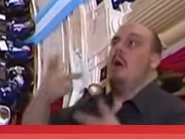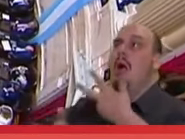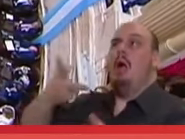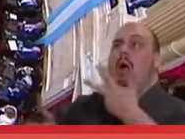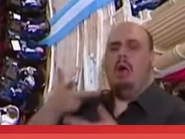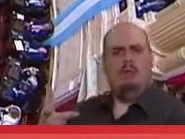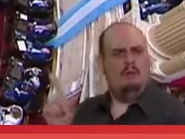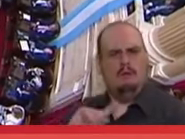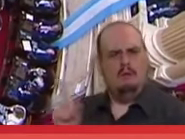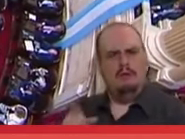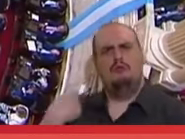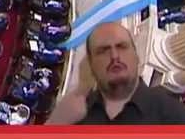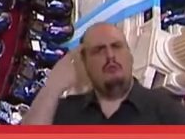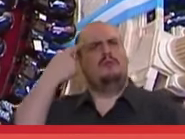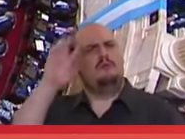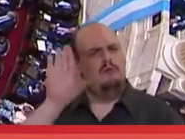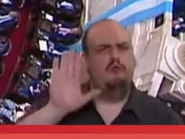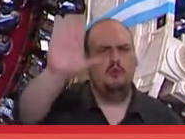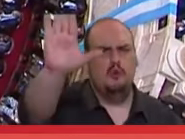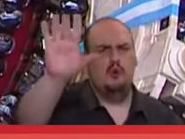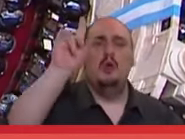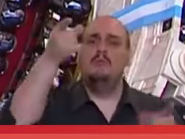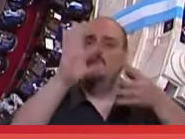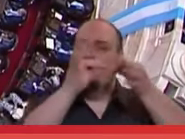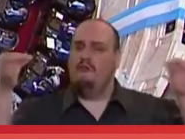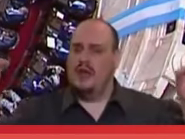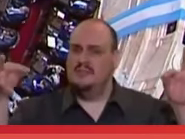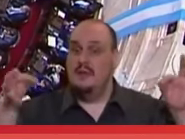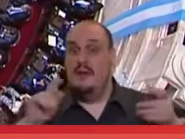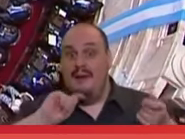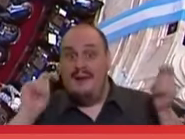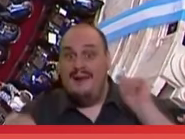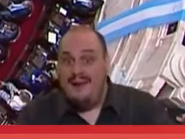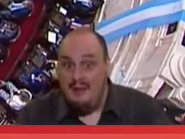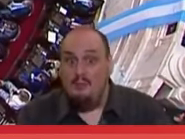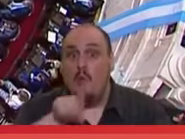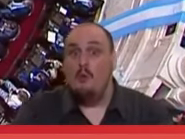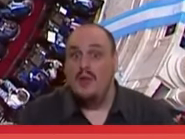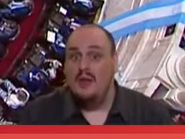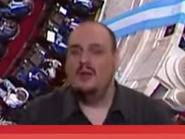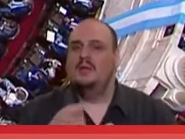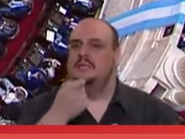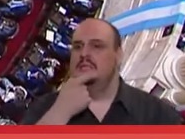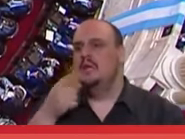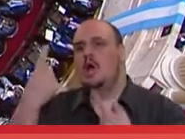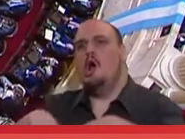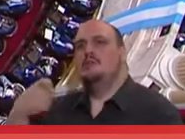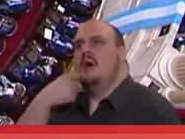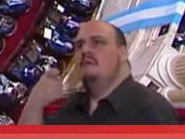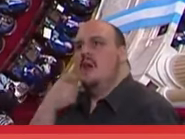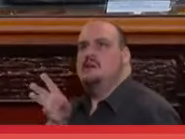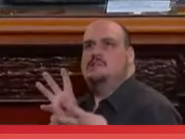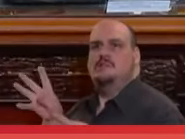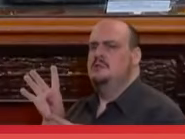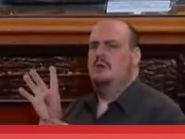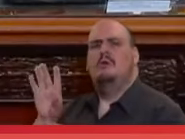la inversión, y si Córdoba exporta casi el doble, si uno lo ve, el 15% de la exportación casi de la Argentina se explica por los